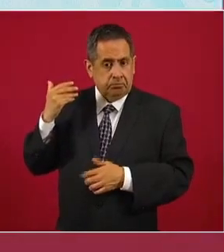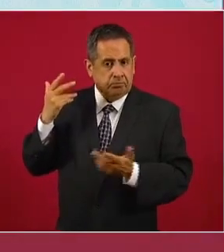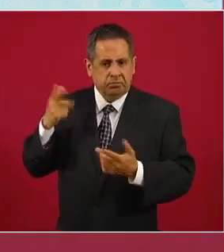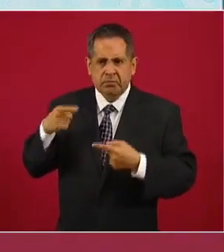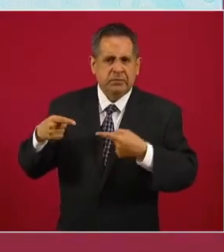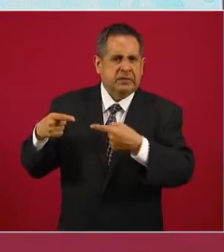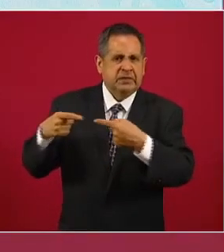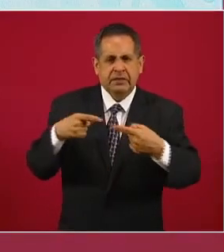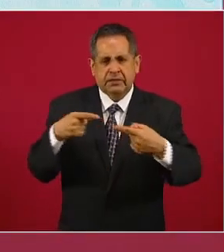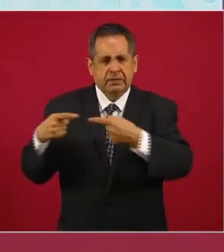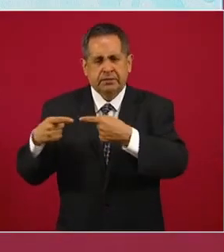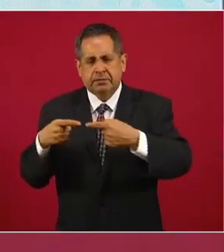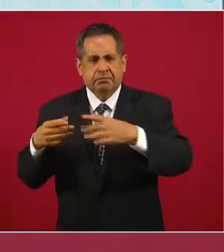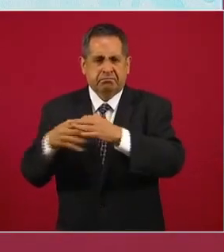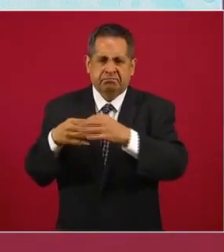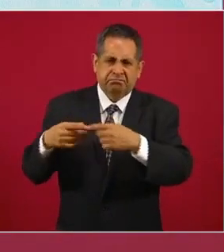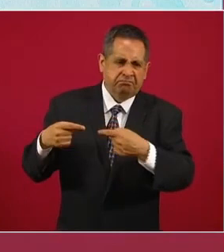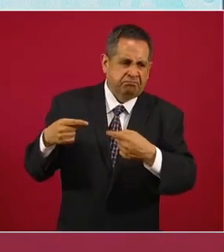muy tensa la situación.